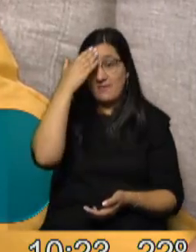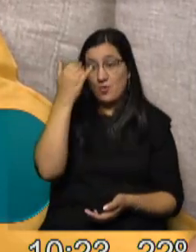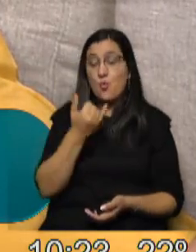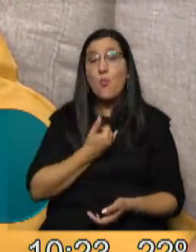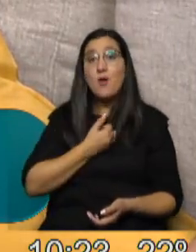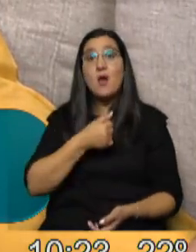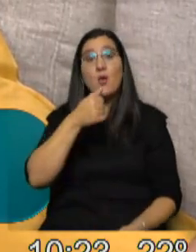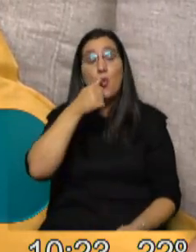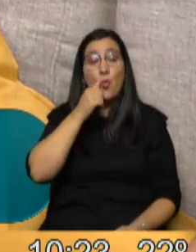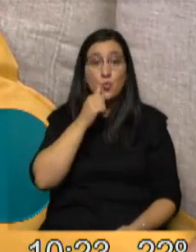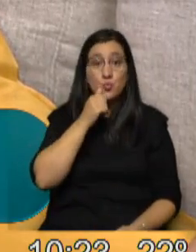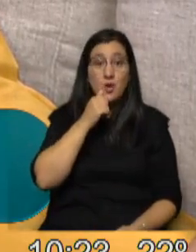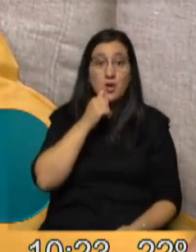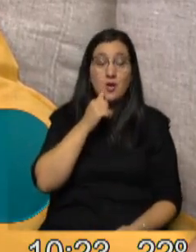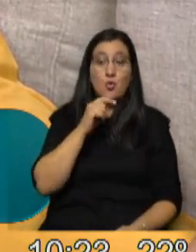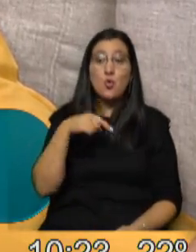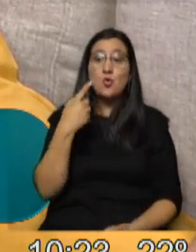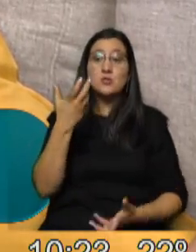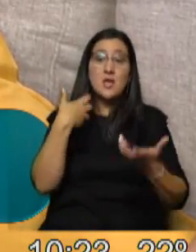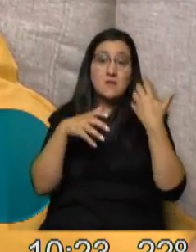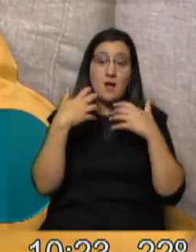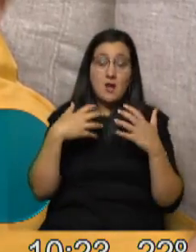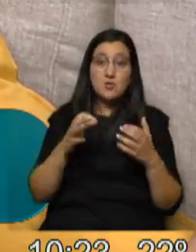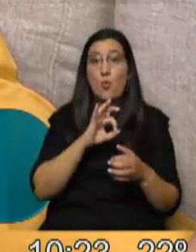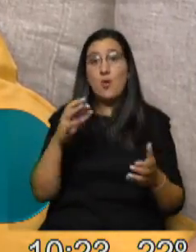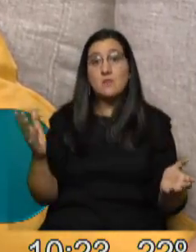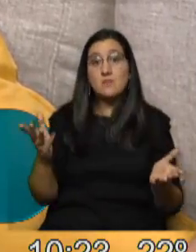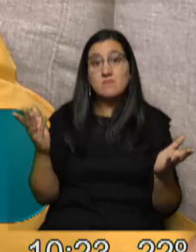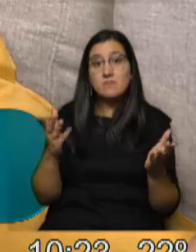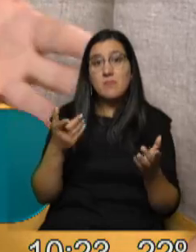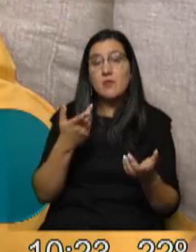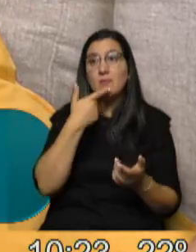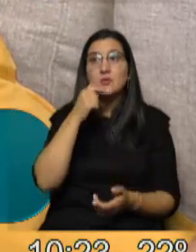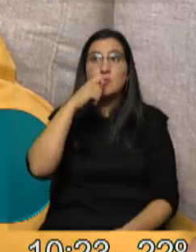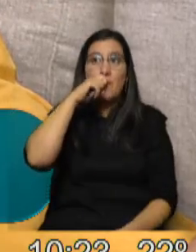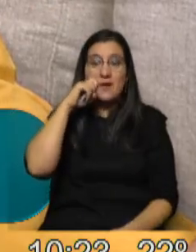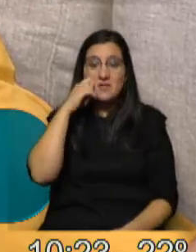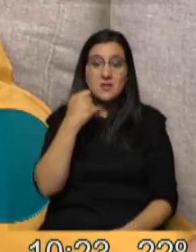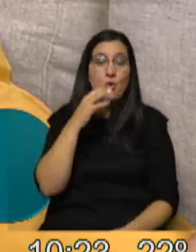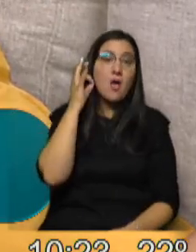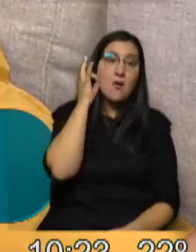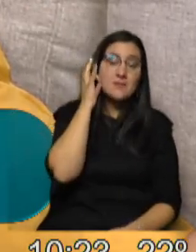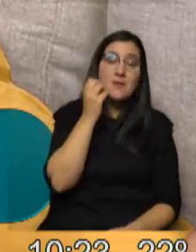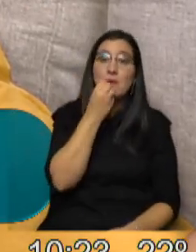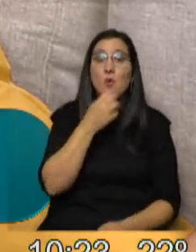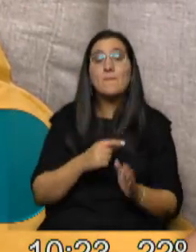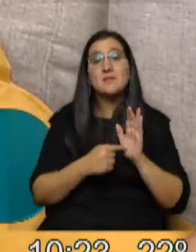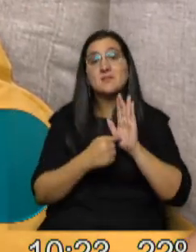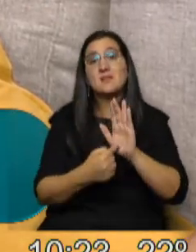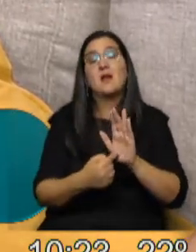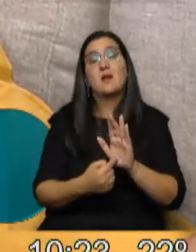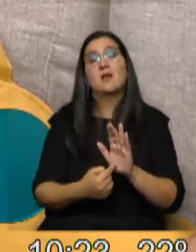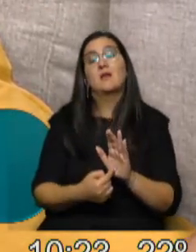comportan con determinados animales y estímulos, bueno, si es un macho y tengo hembras, es mejor presentarle a hembras,